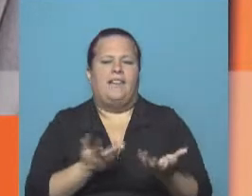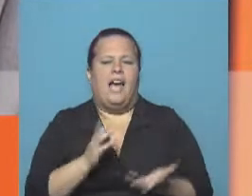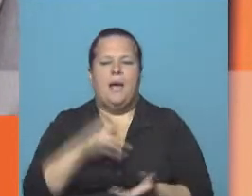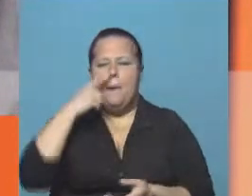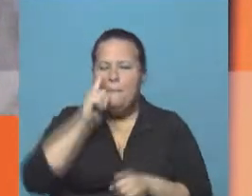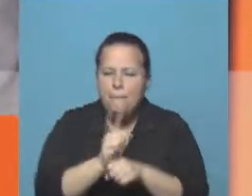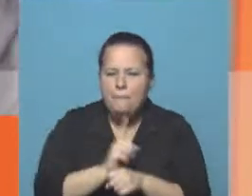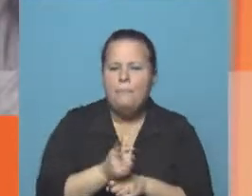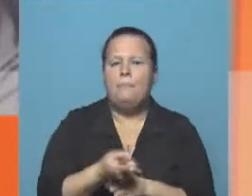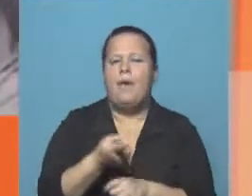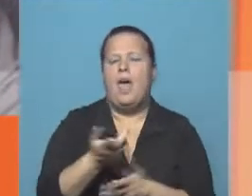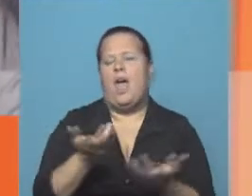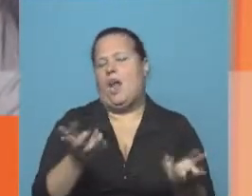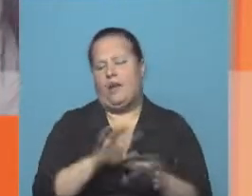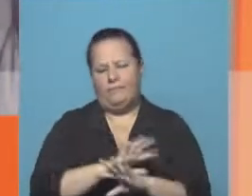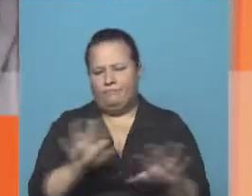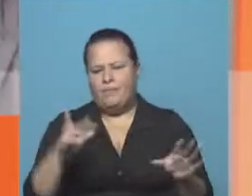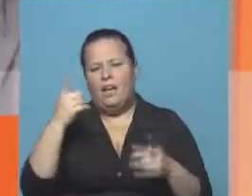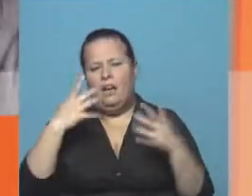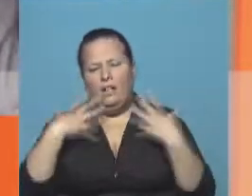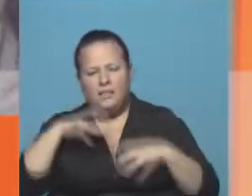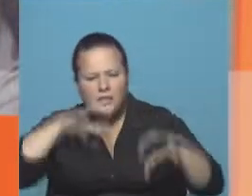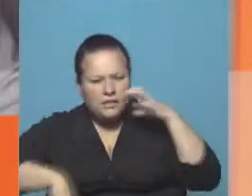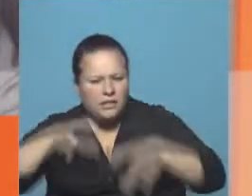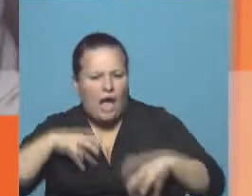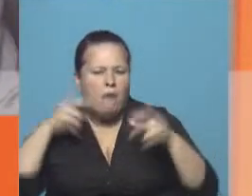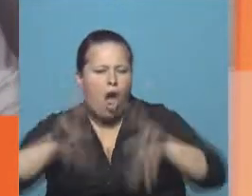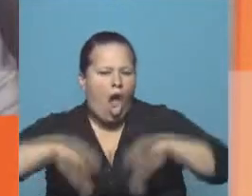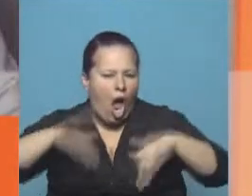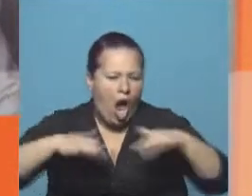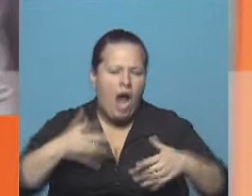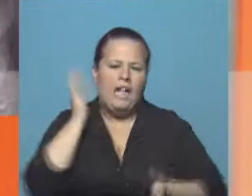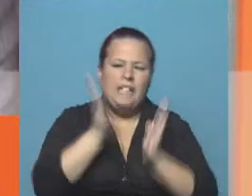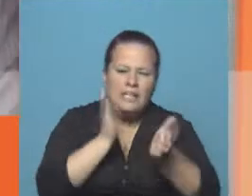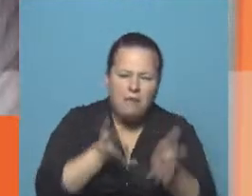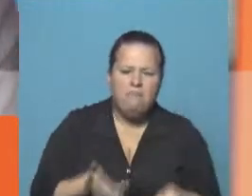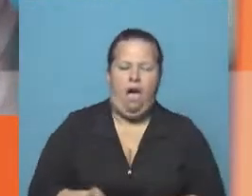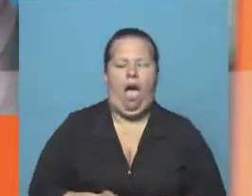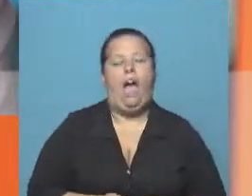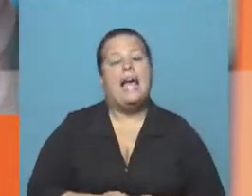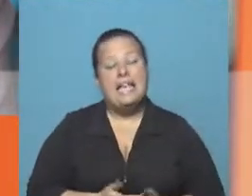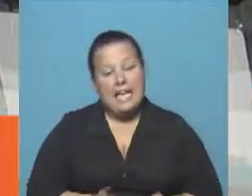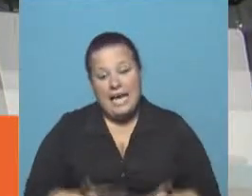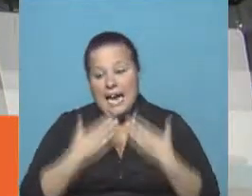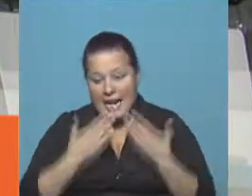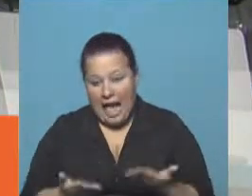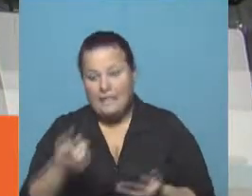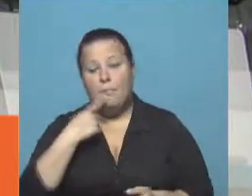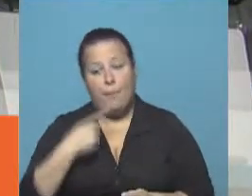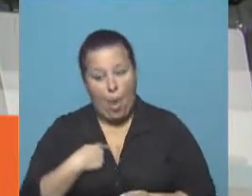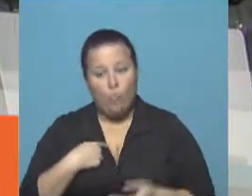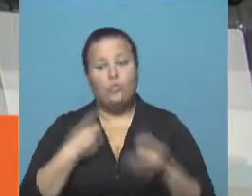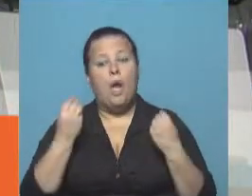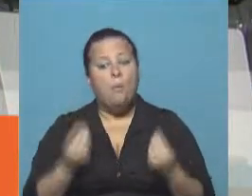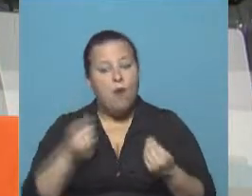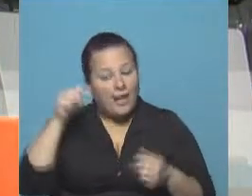los perros, muchos se desangran inclusive por tanto correr, son maltratados. Gracias, Pablo, por la pregunta, porque